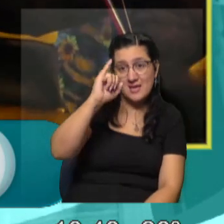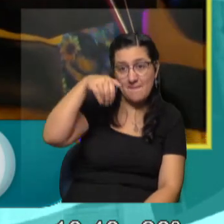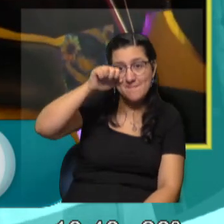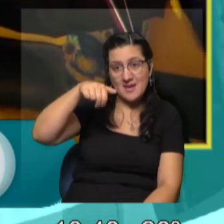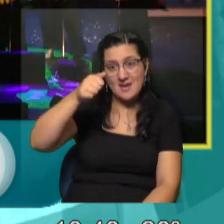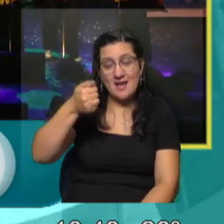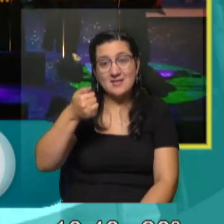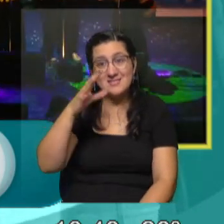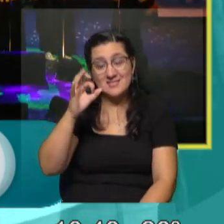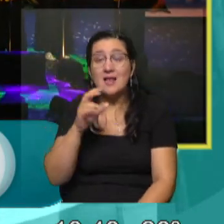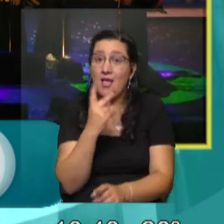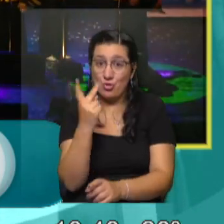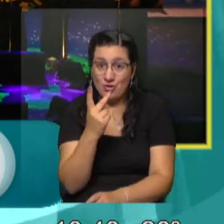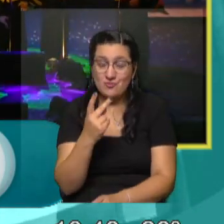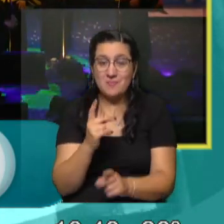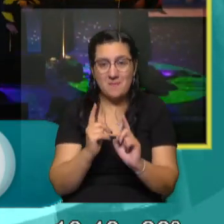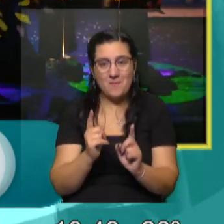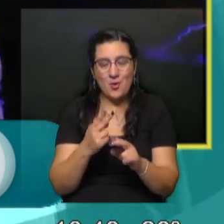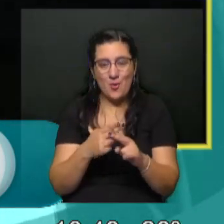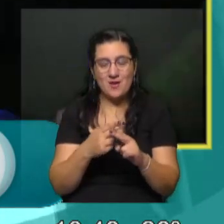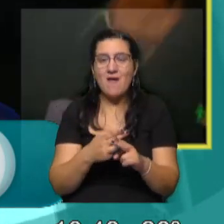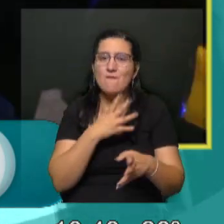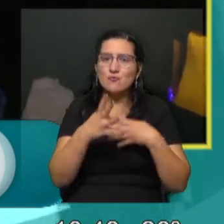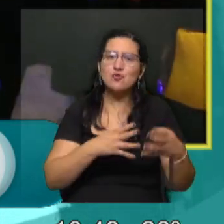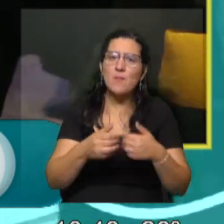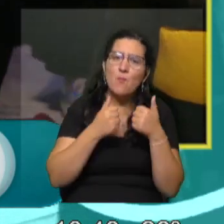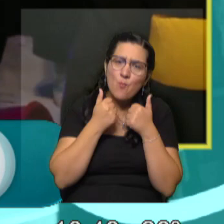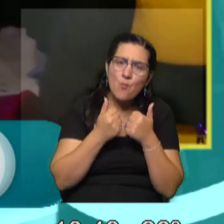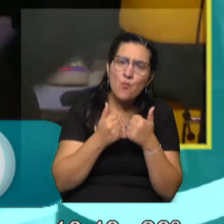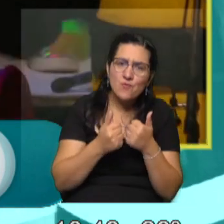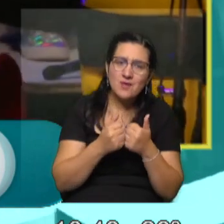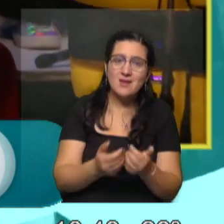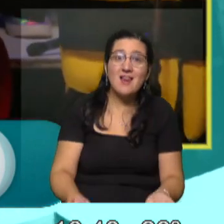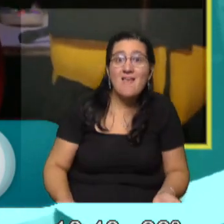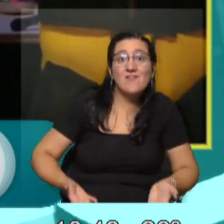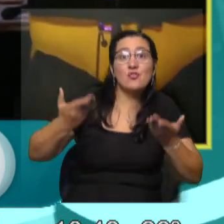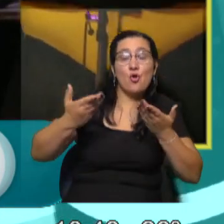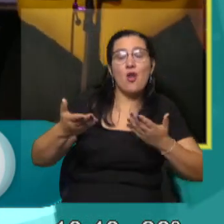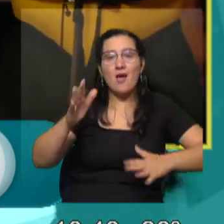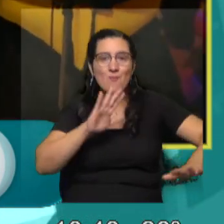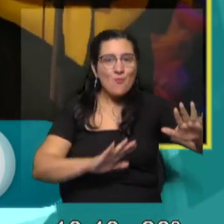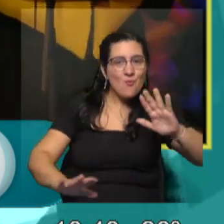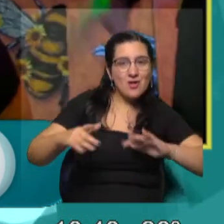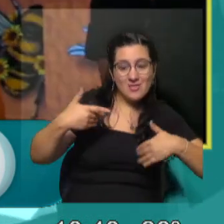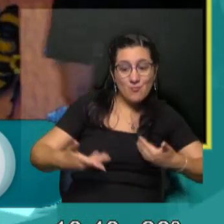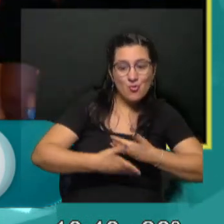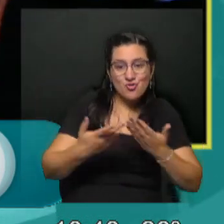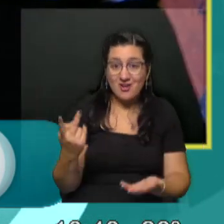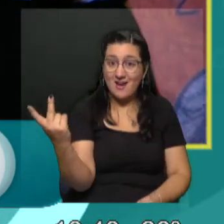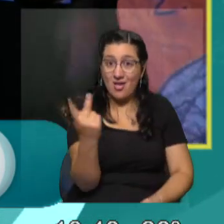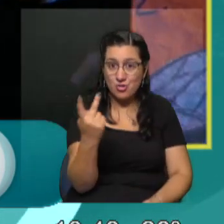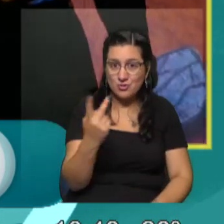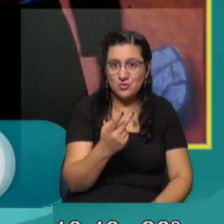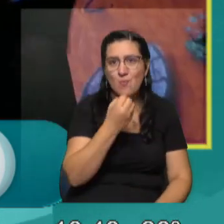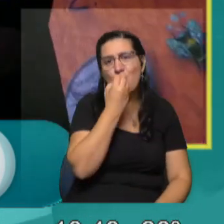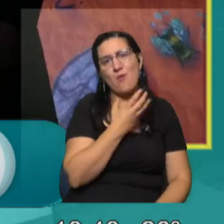que funcionaron muy bien ayer. Eso, la verdad, que levantó el medio de la murga y sobre todo demostró que ellas dos son dos